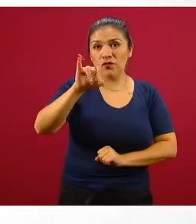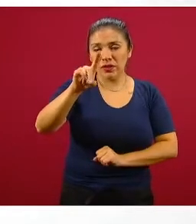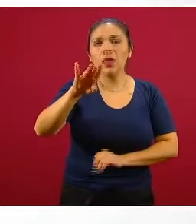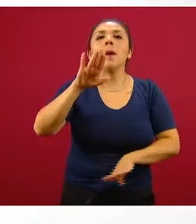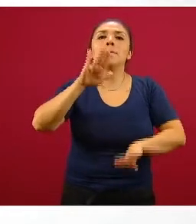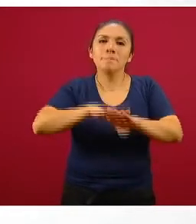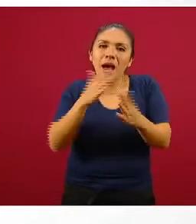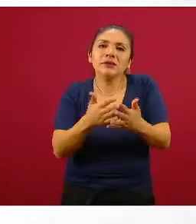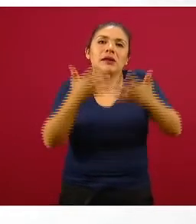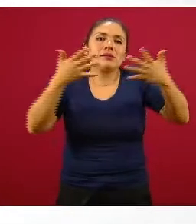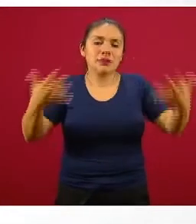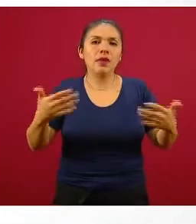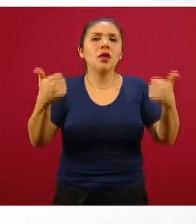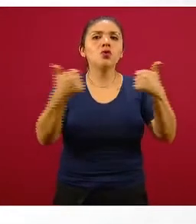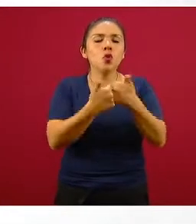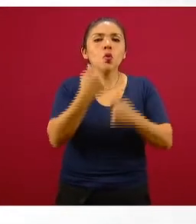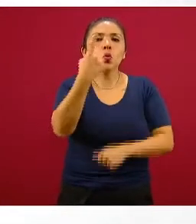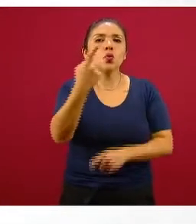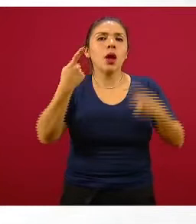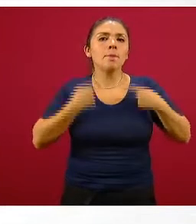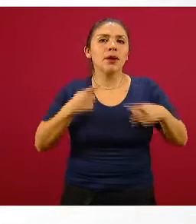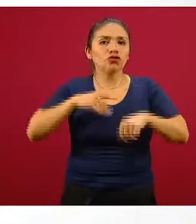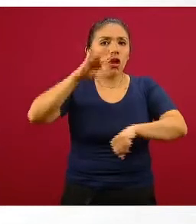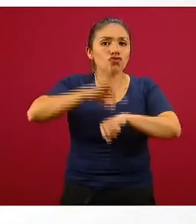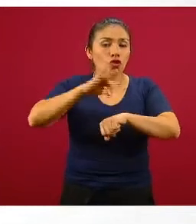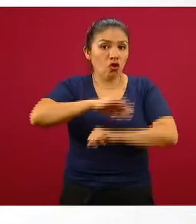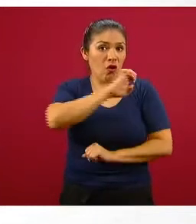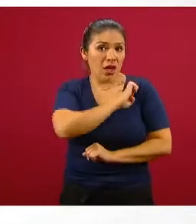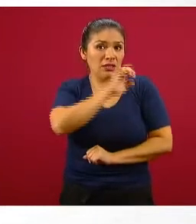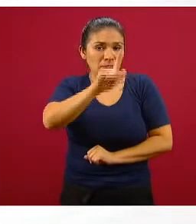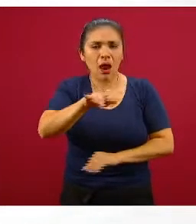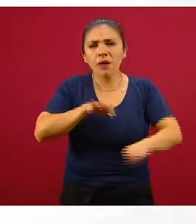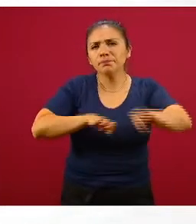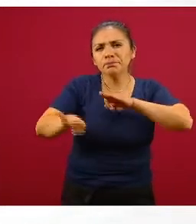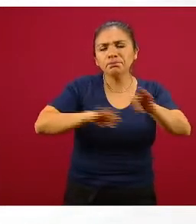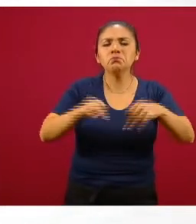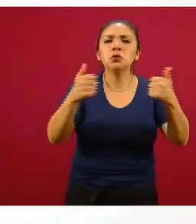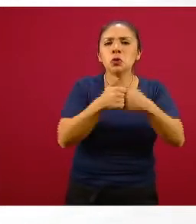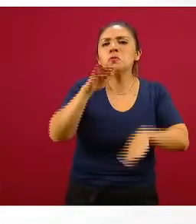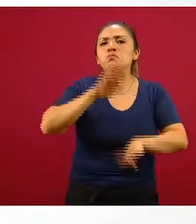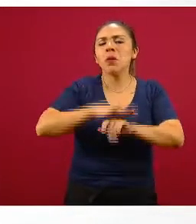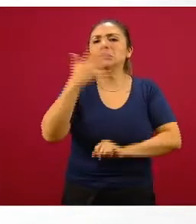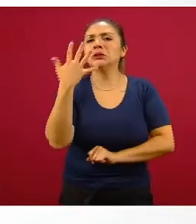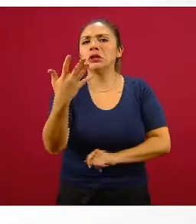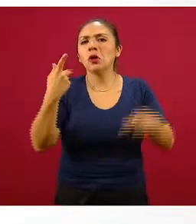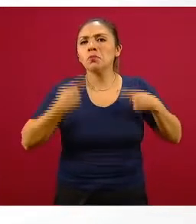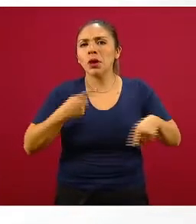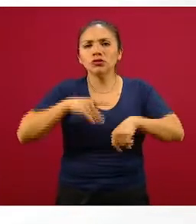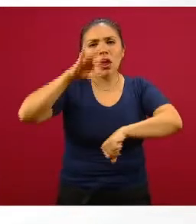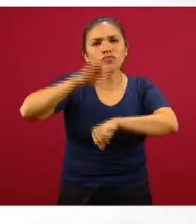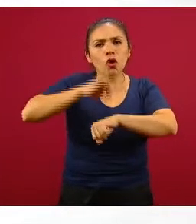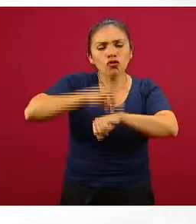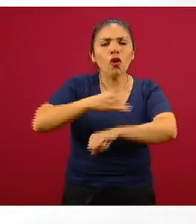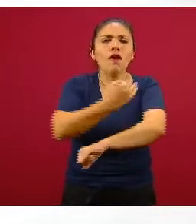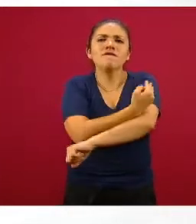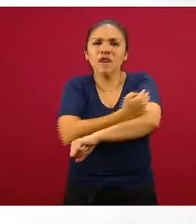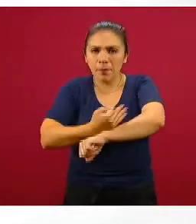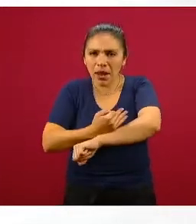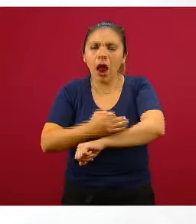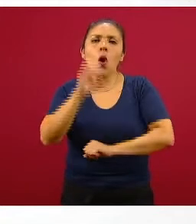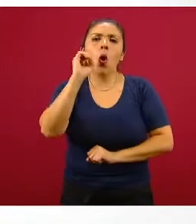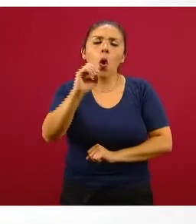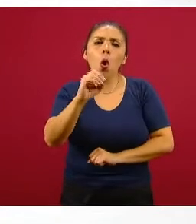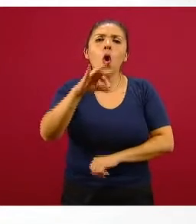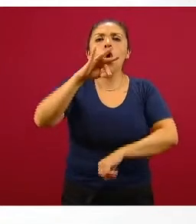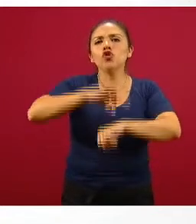expandido. Tendríamos un médico especialista trabajando con 5 médicos, ya sea familiares o